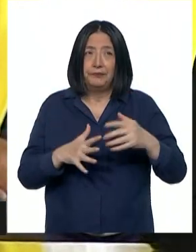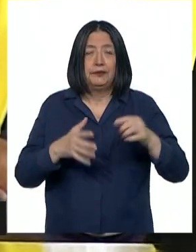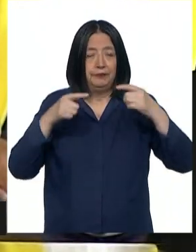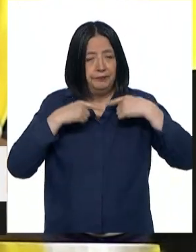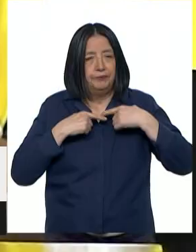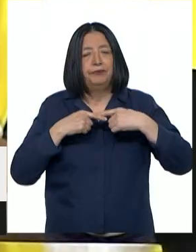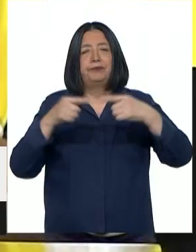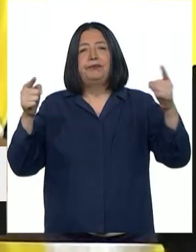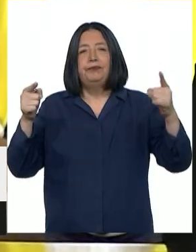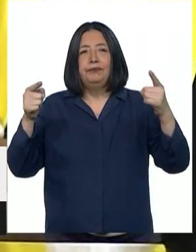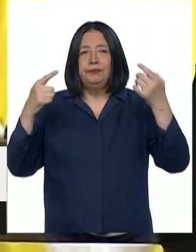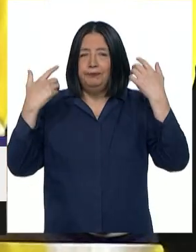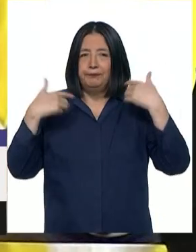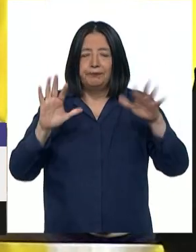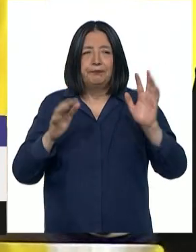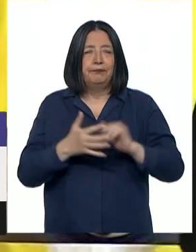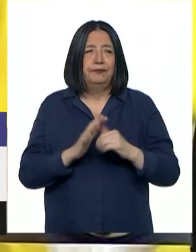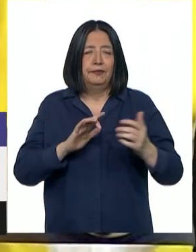diciendo